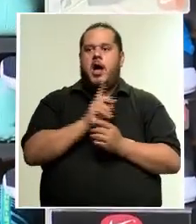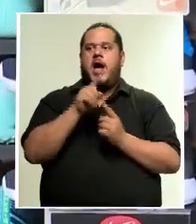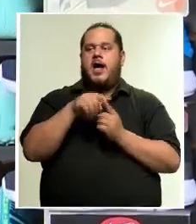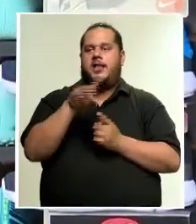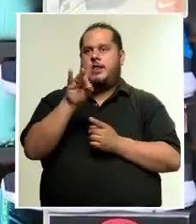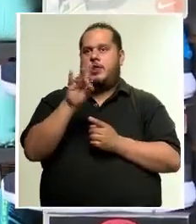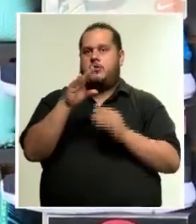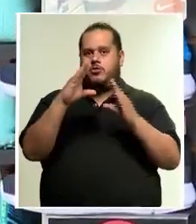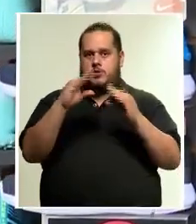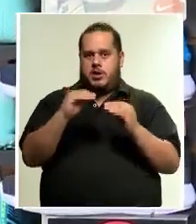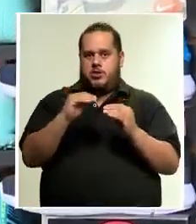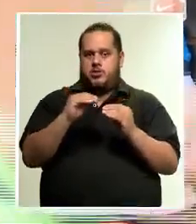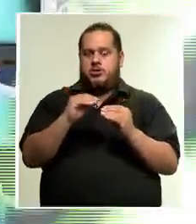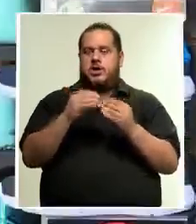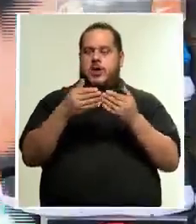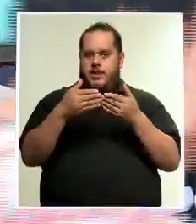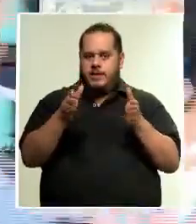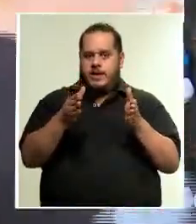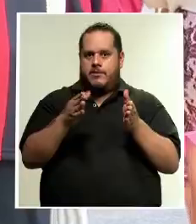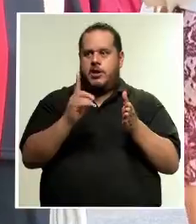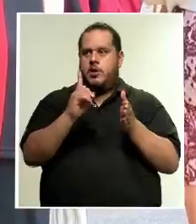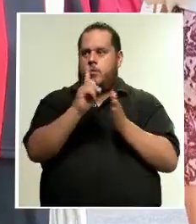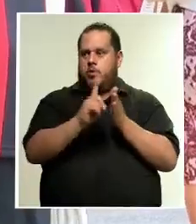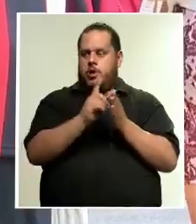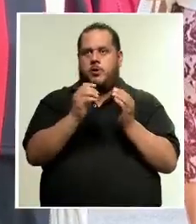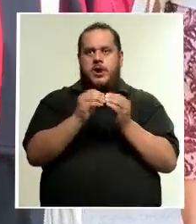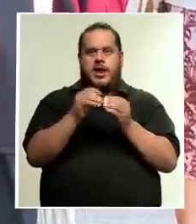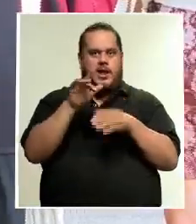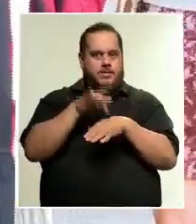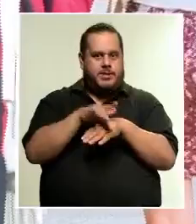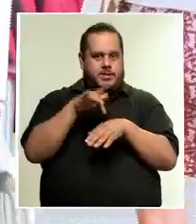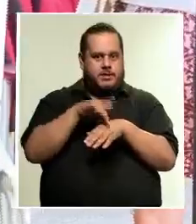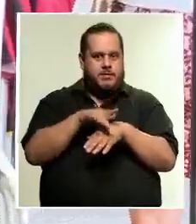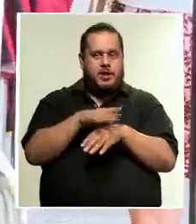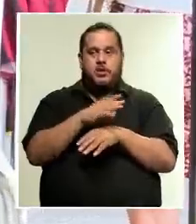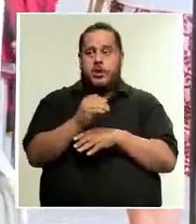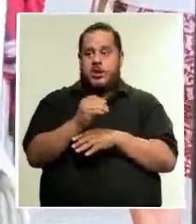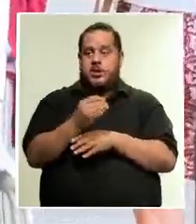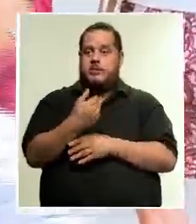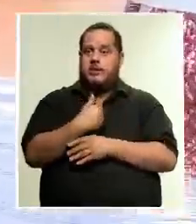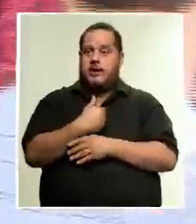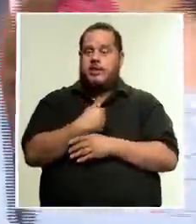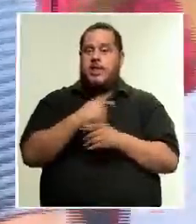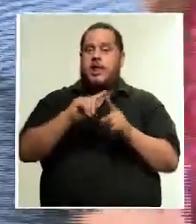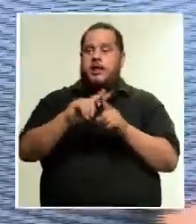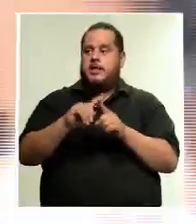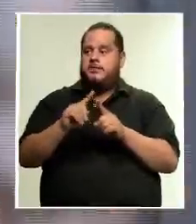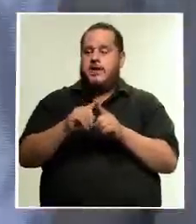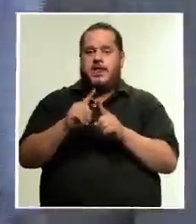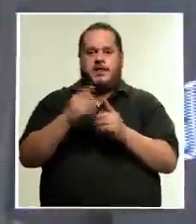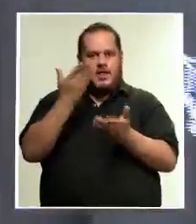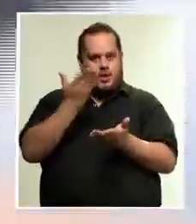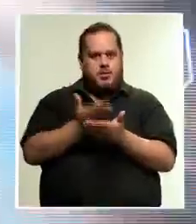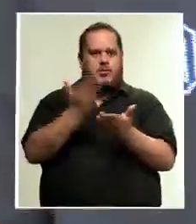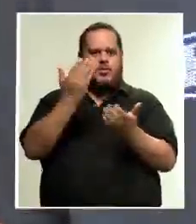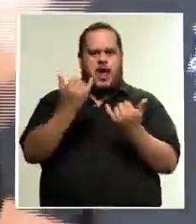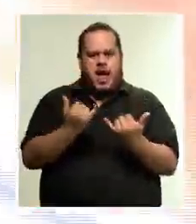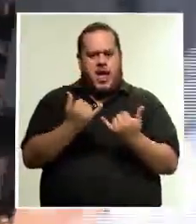8 de la noche, incluso van a abrir a una hora un poco más temprano y van a tener diferentes promociones. A esta